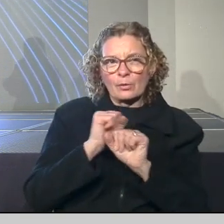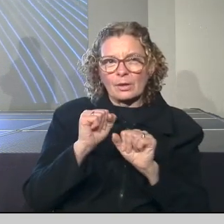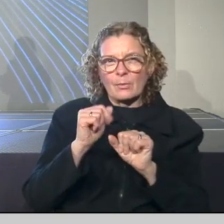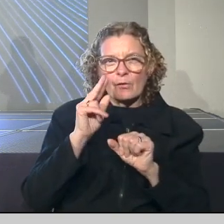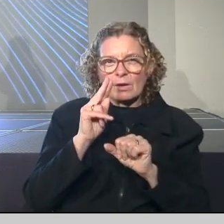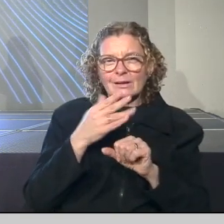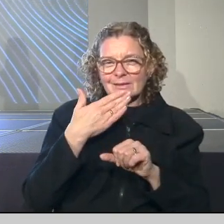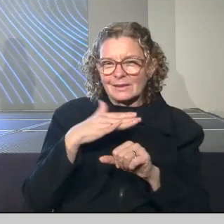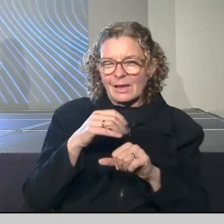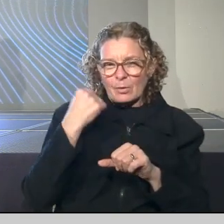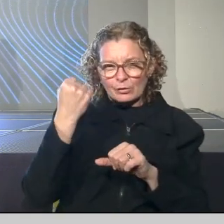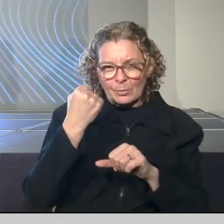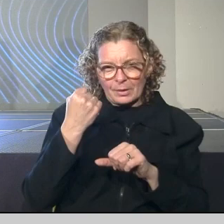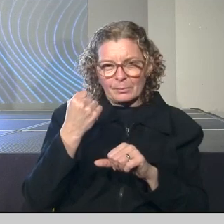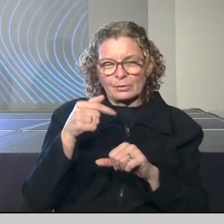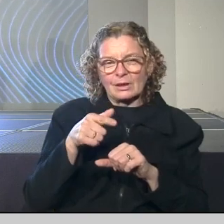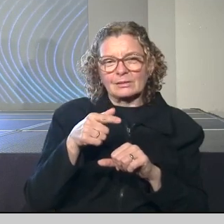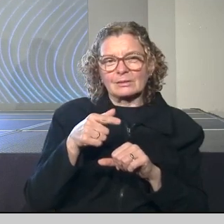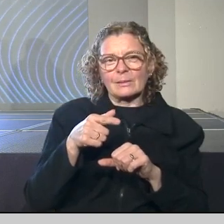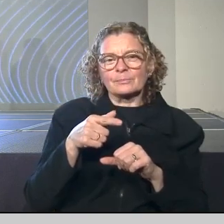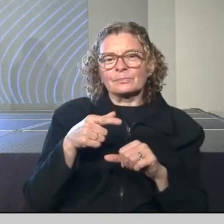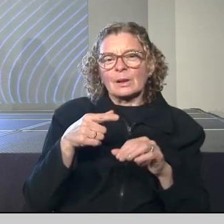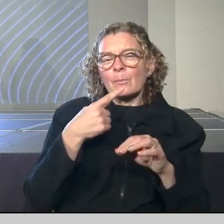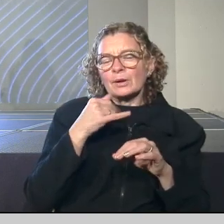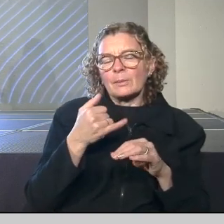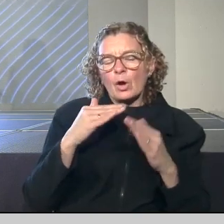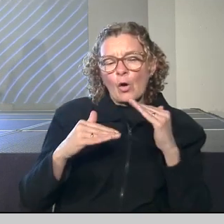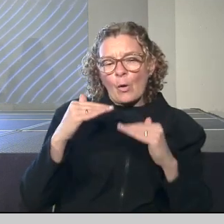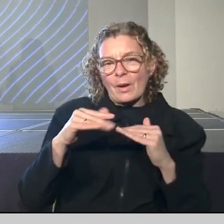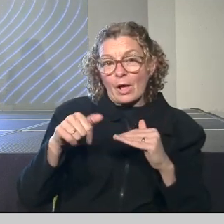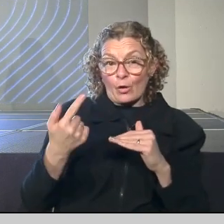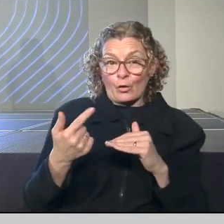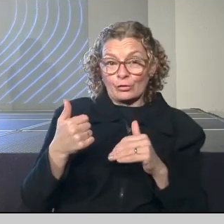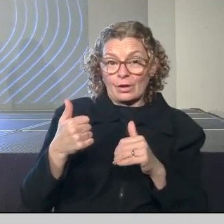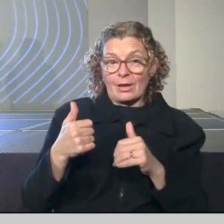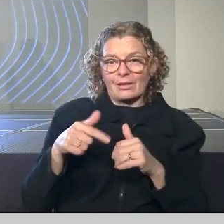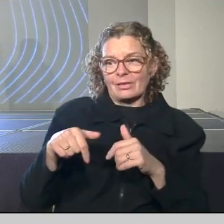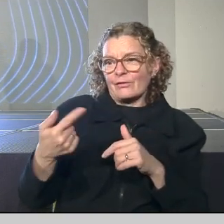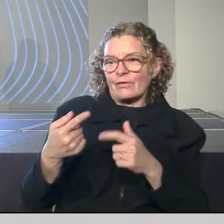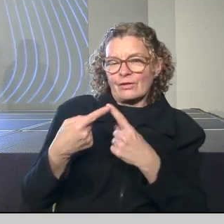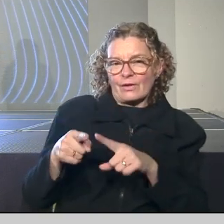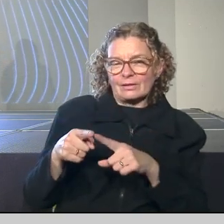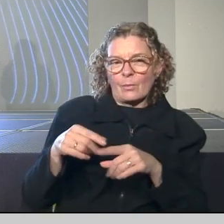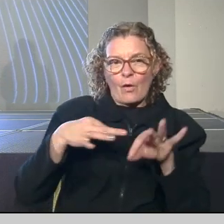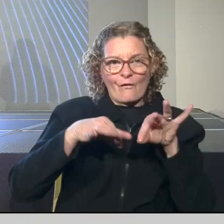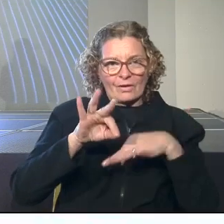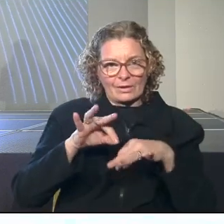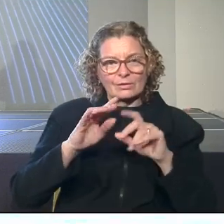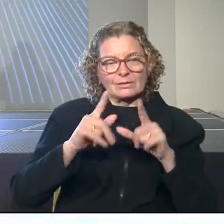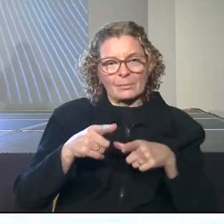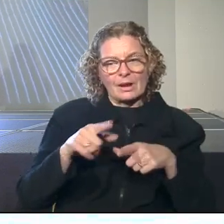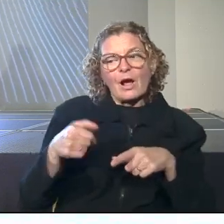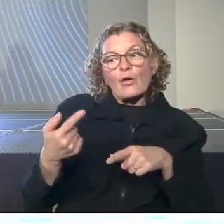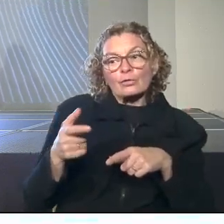aspectos que entendamos que son superadores de nuestro producto en comparación con competidores o de nosotros como vendedor en relación